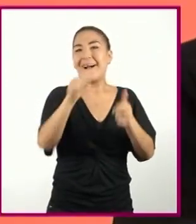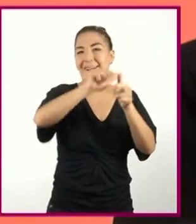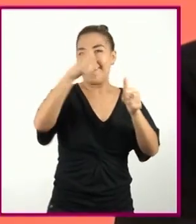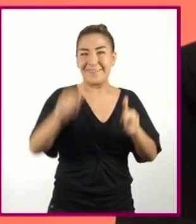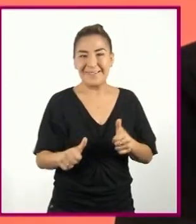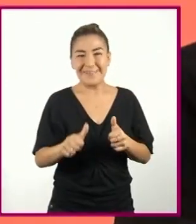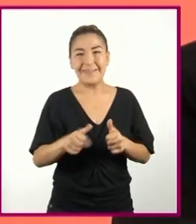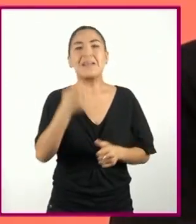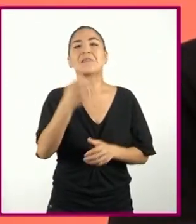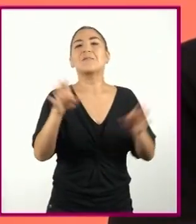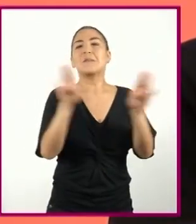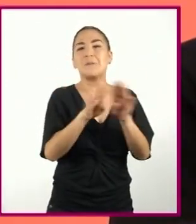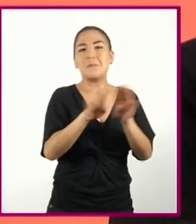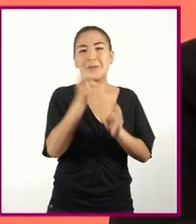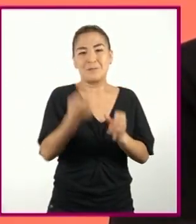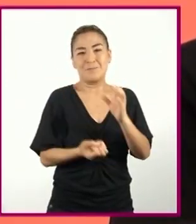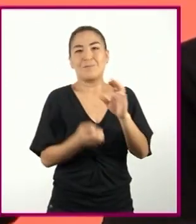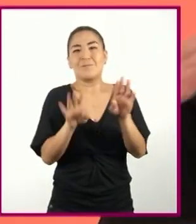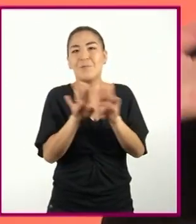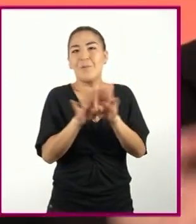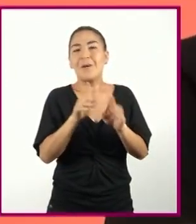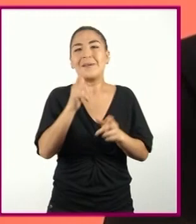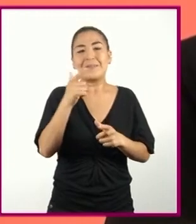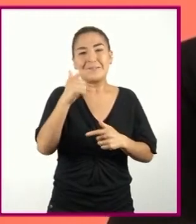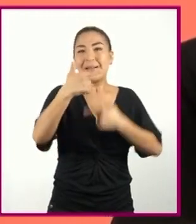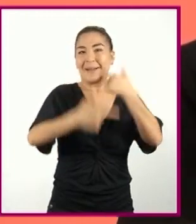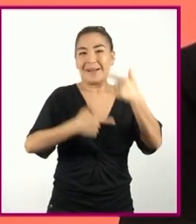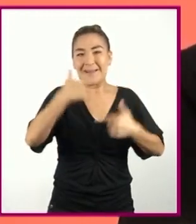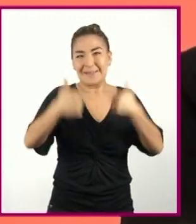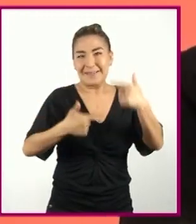y así construir esta galería